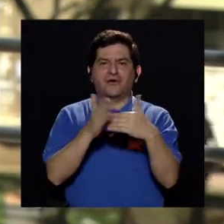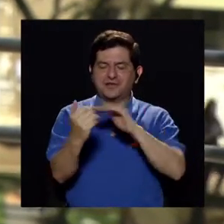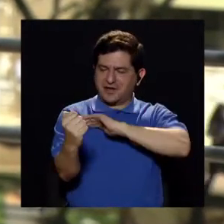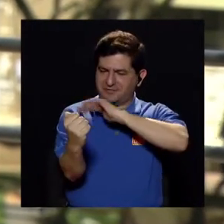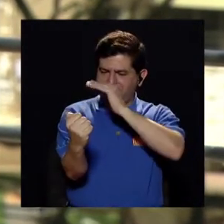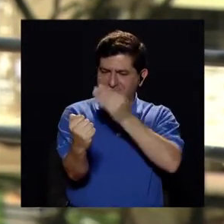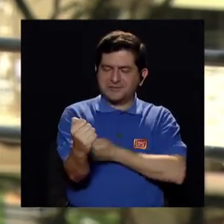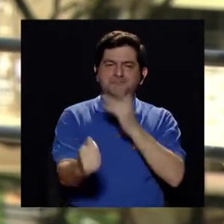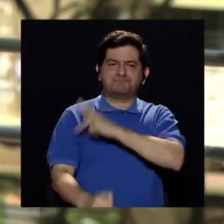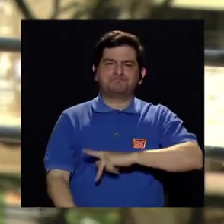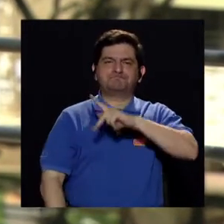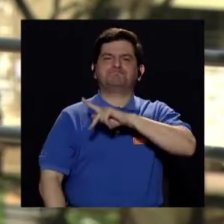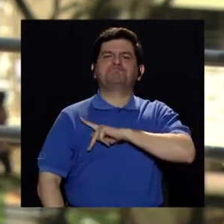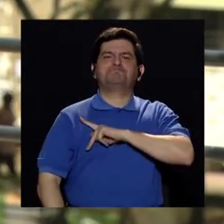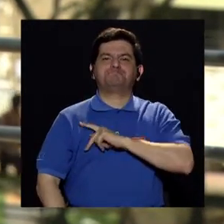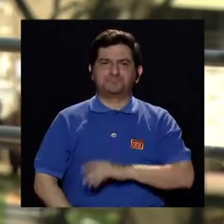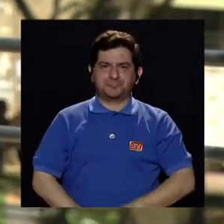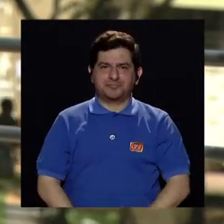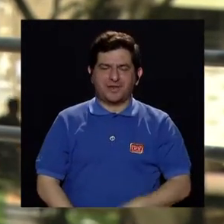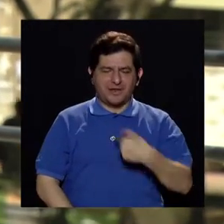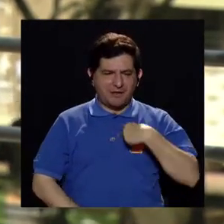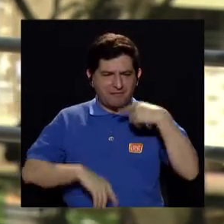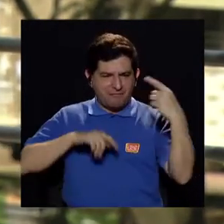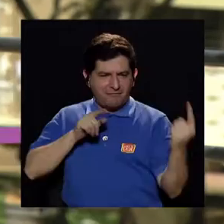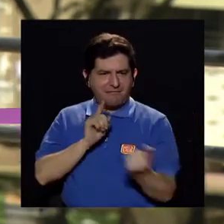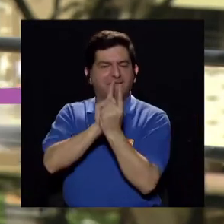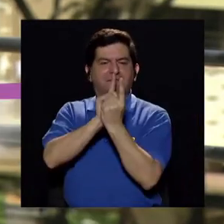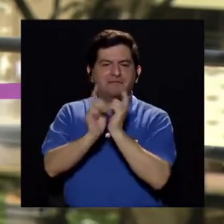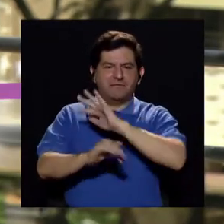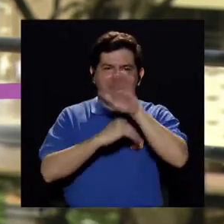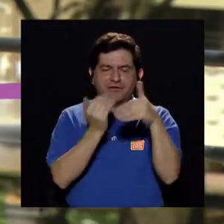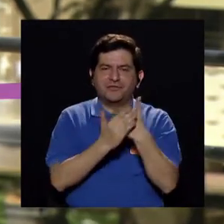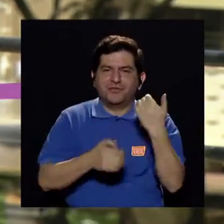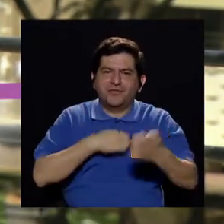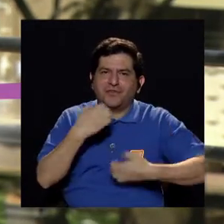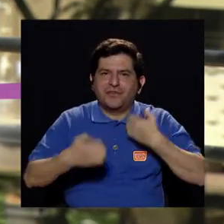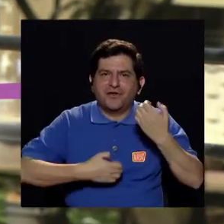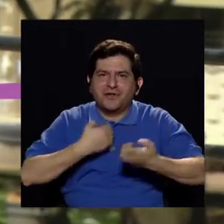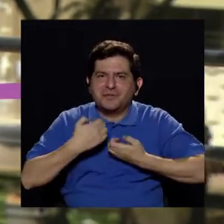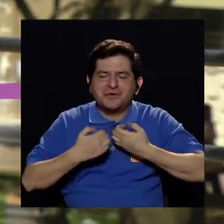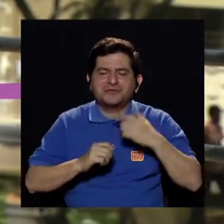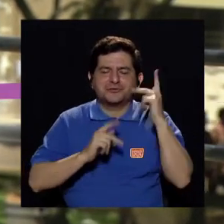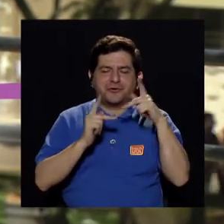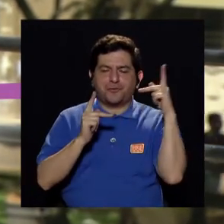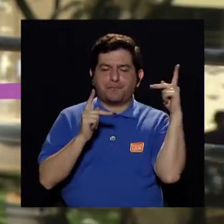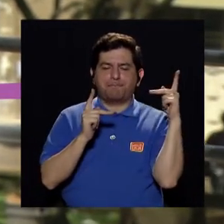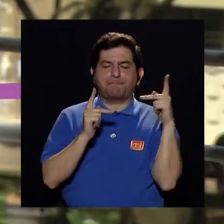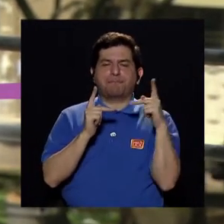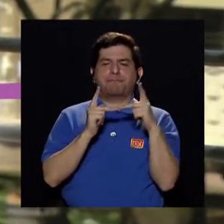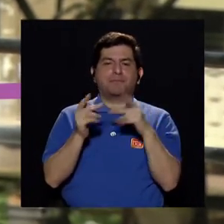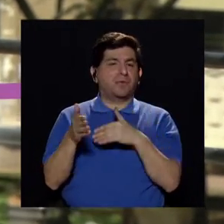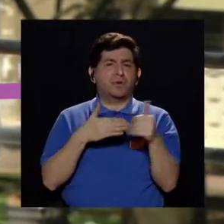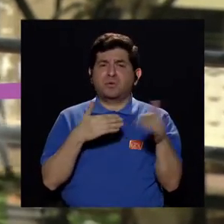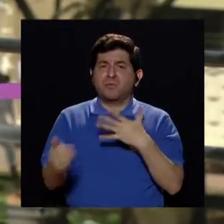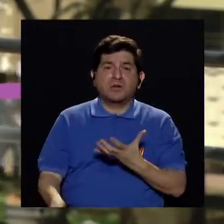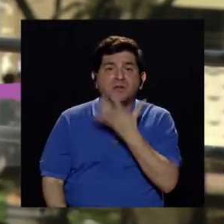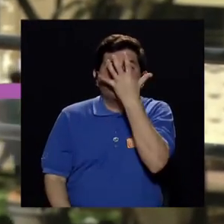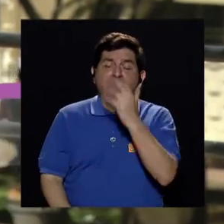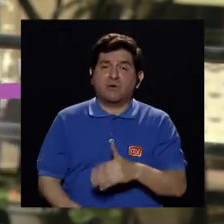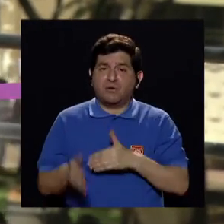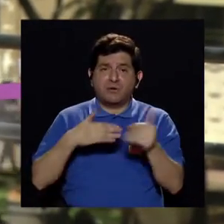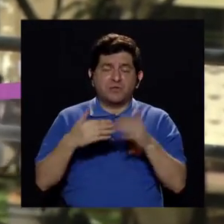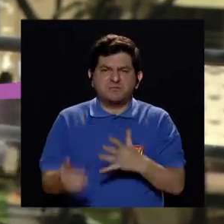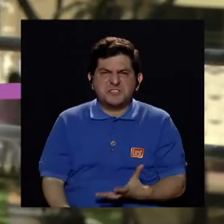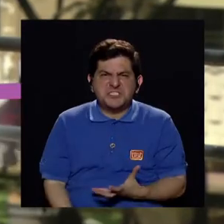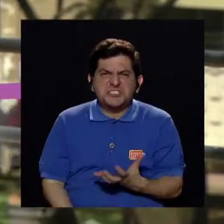mi poder personal. Empiezo entonces a encontrar que todas mis emociones son perfectas, aunque sea el enojo,